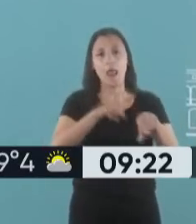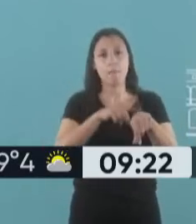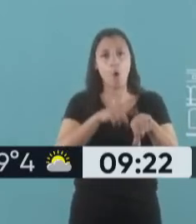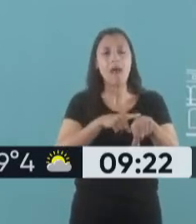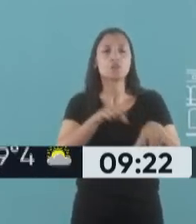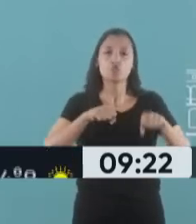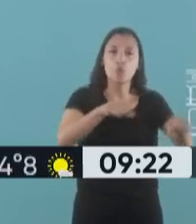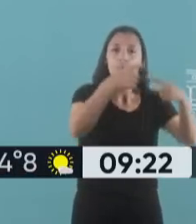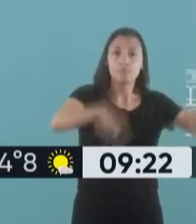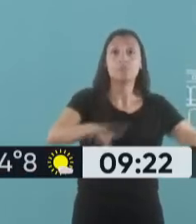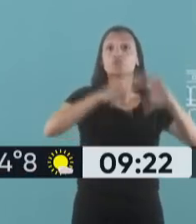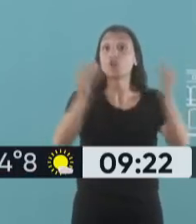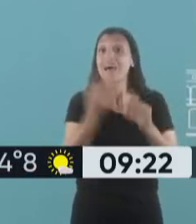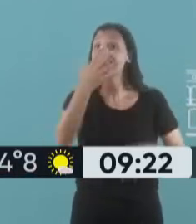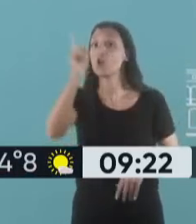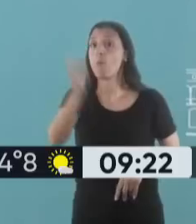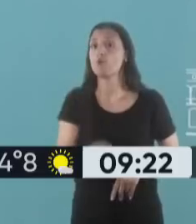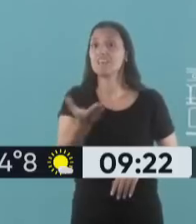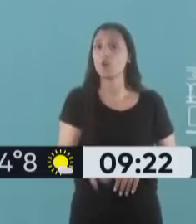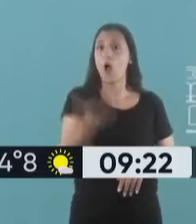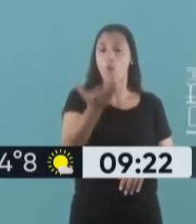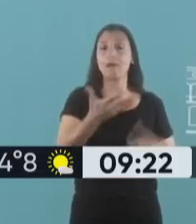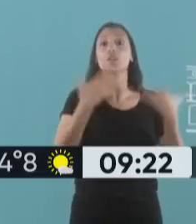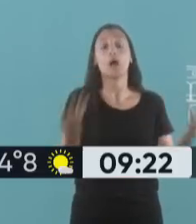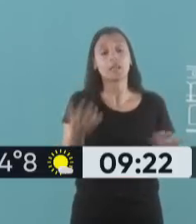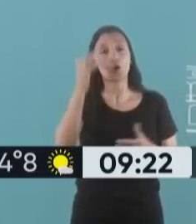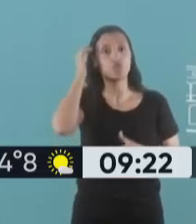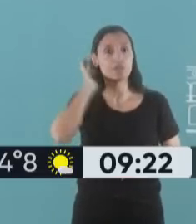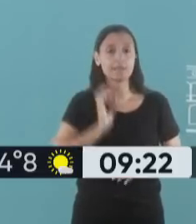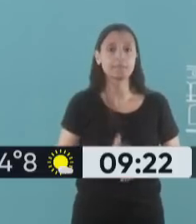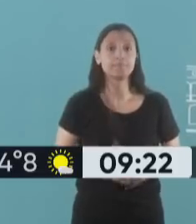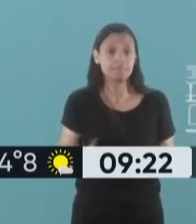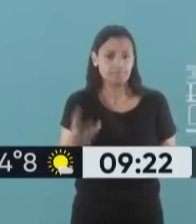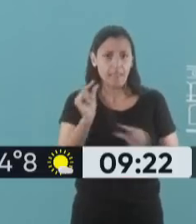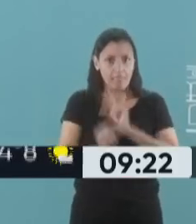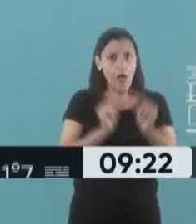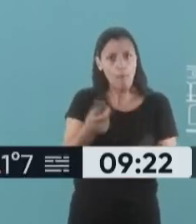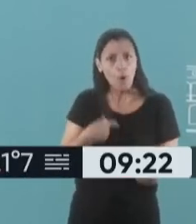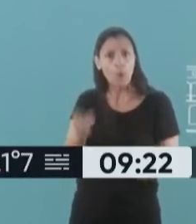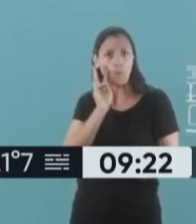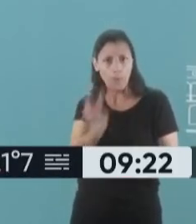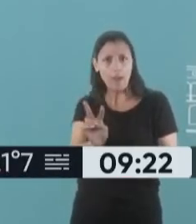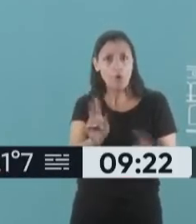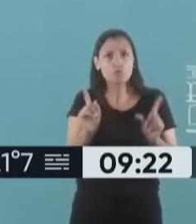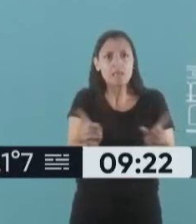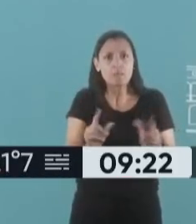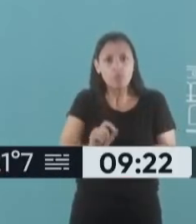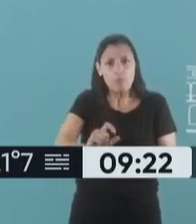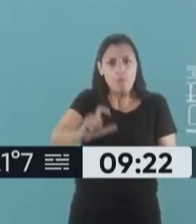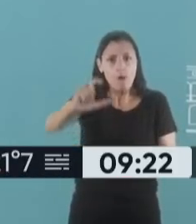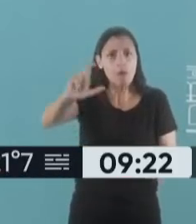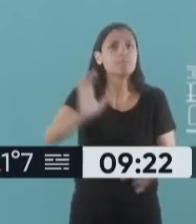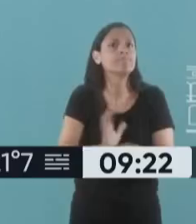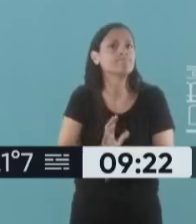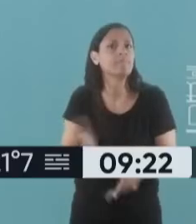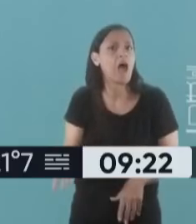que se controlan, fue de 5 puntos el aumento, con lo cual estamos viendo que ahí ese número está conformado claramente por lo que fue